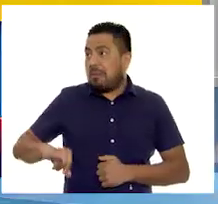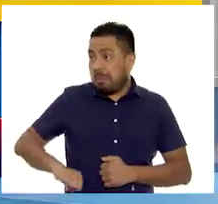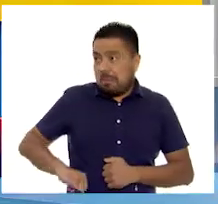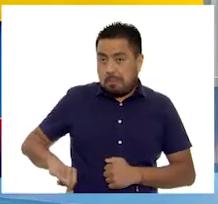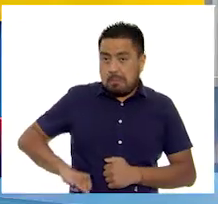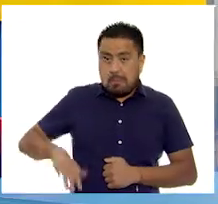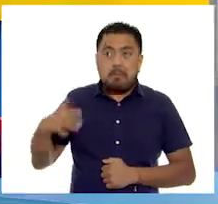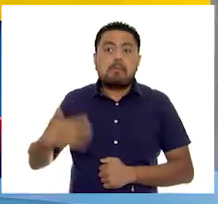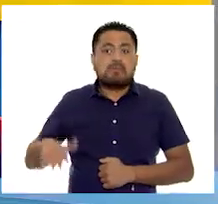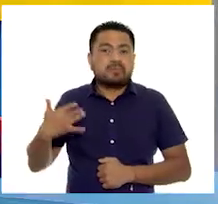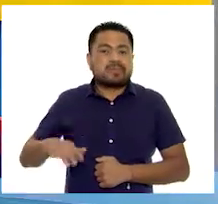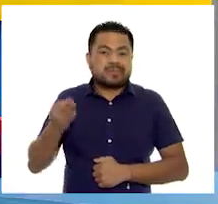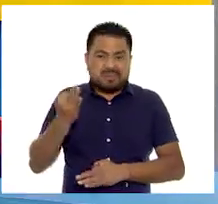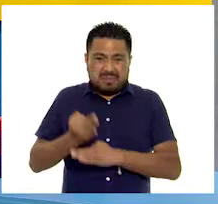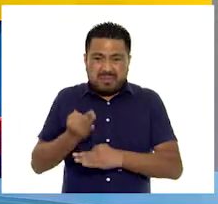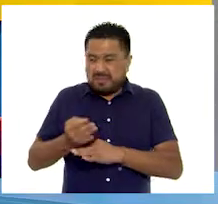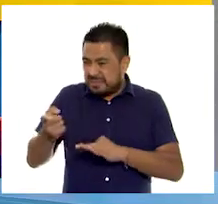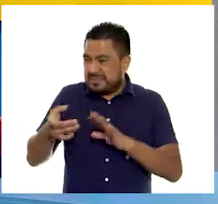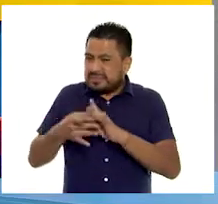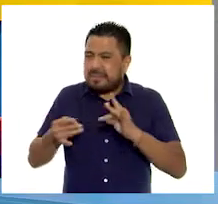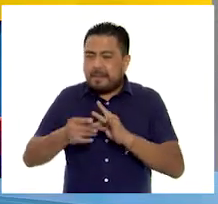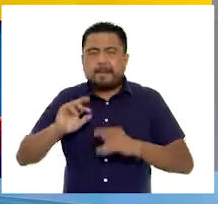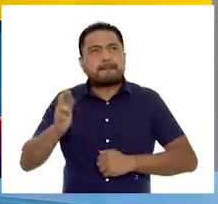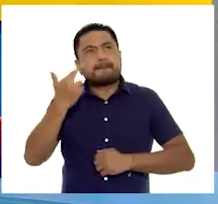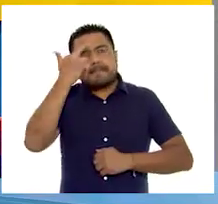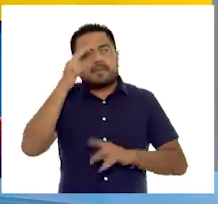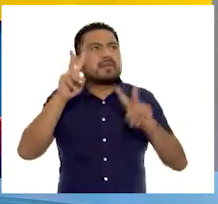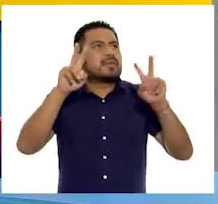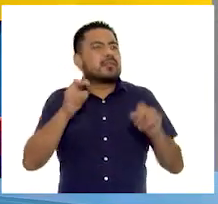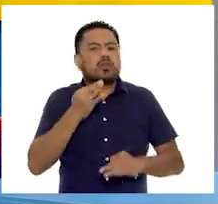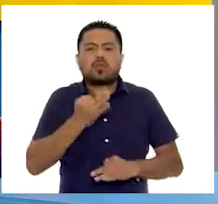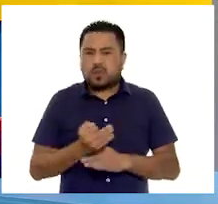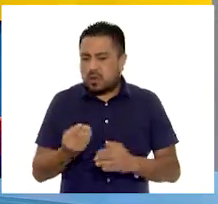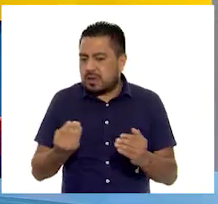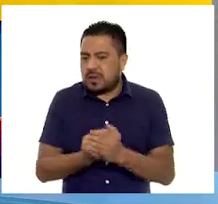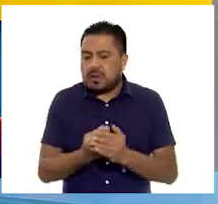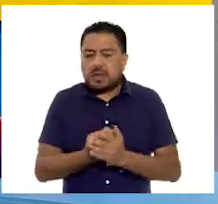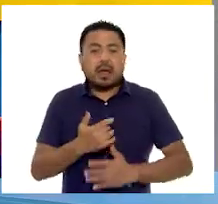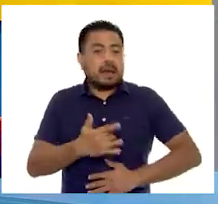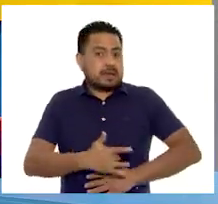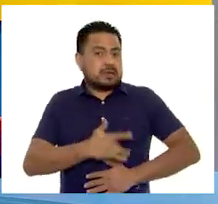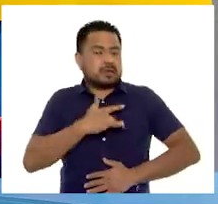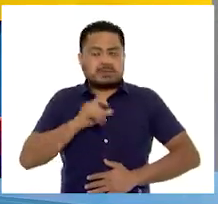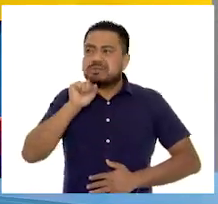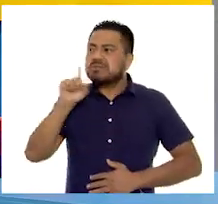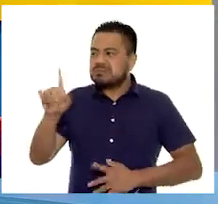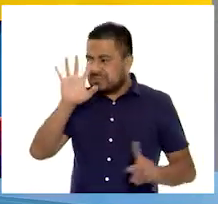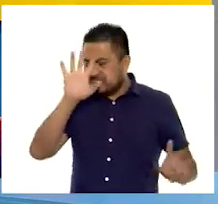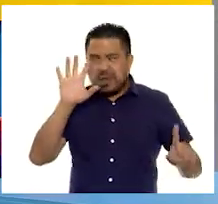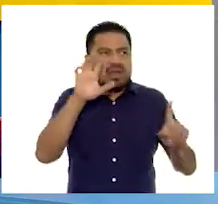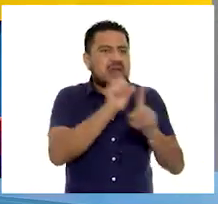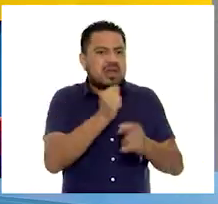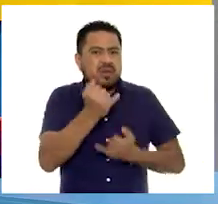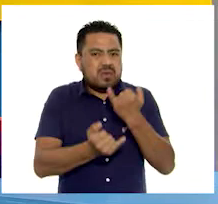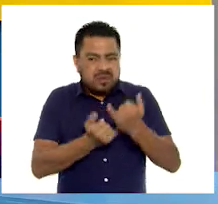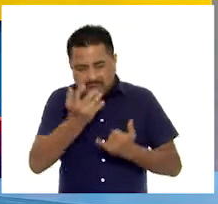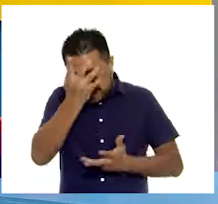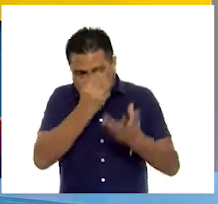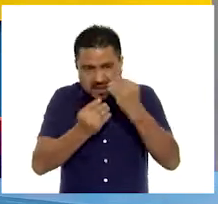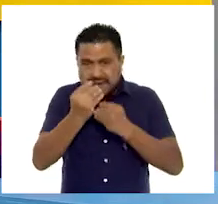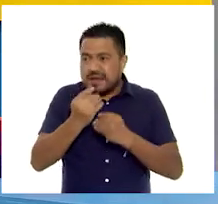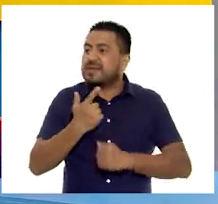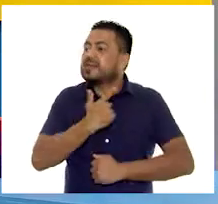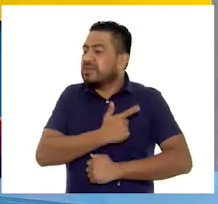interesante, ¿eh? Esto que comentas me recuerda al tema que veremos hoy en clase y me parece que se cumplirá tu deseo de jugar, de aprender jugando.